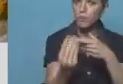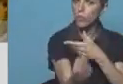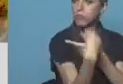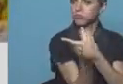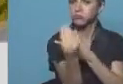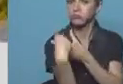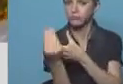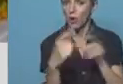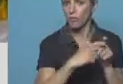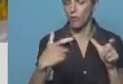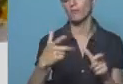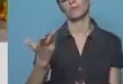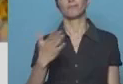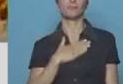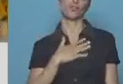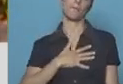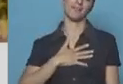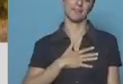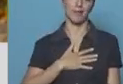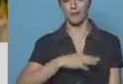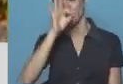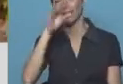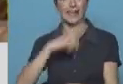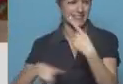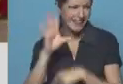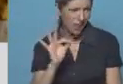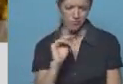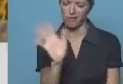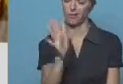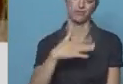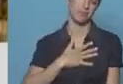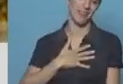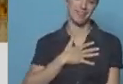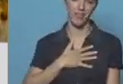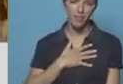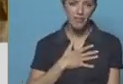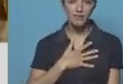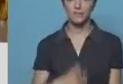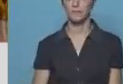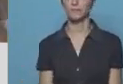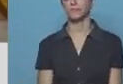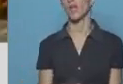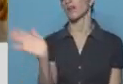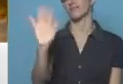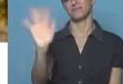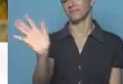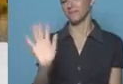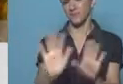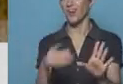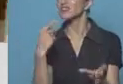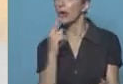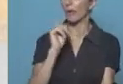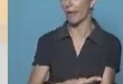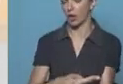No sé, yo soy una militante, nunca me he visto como dirigente de nada. Yo creo que como No, ¿qué es esto de andar ordenando?